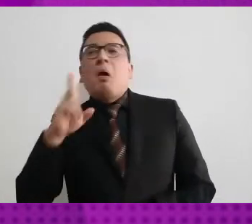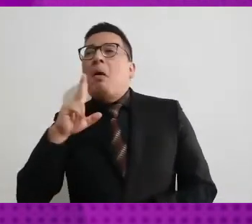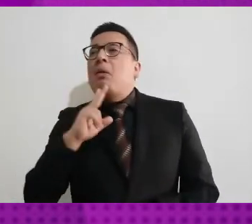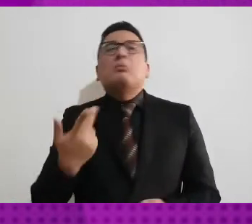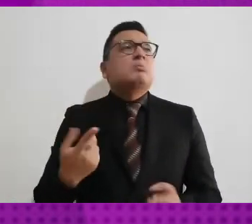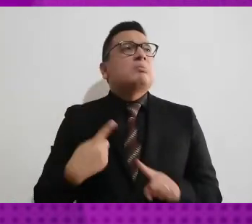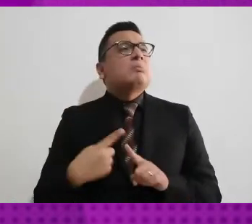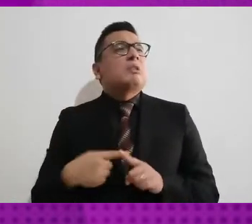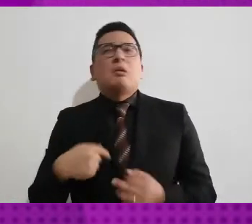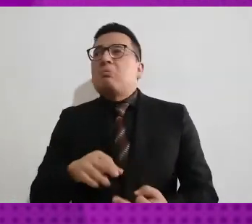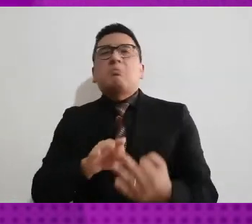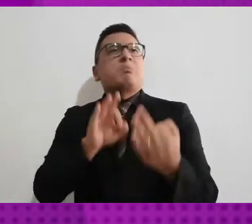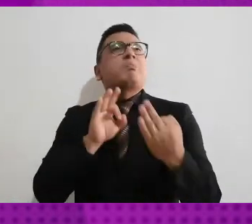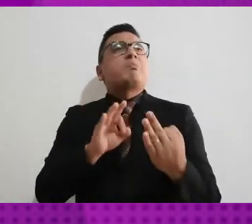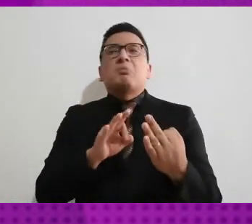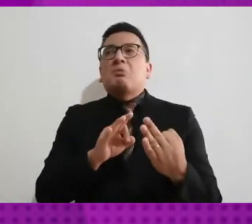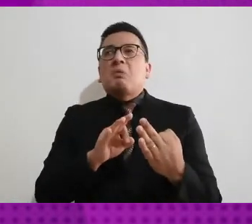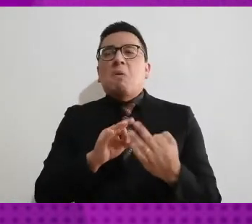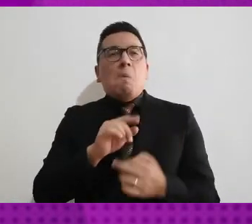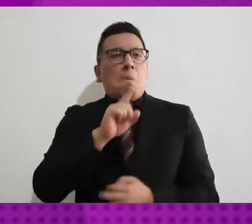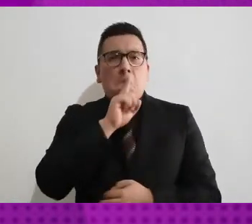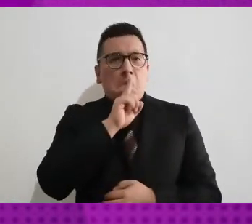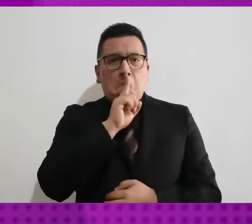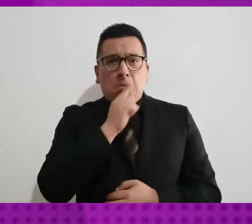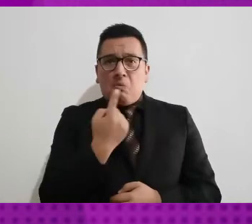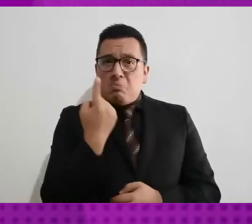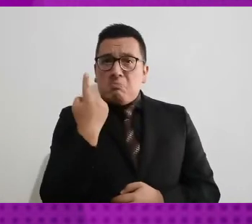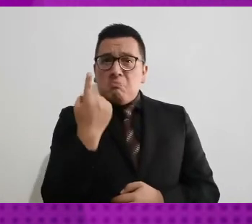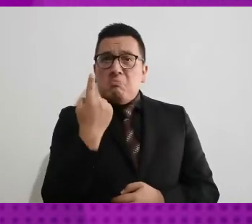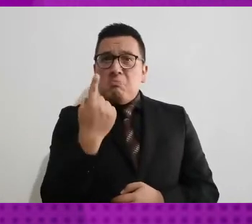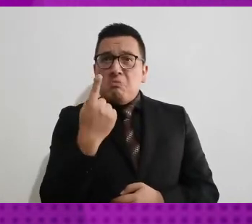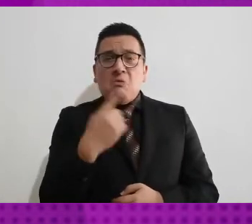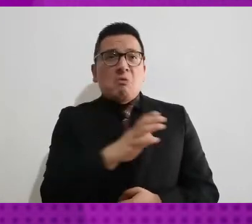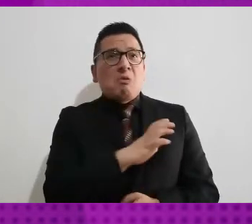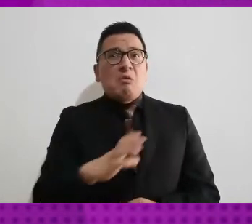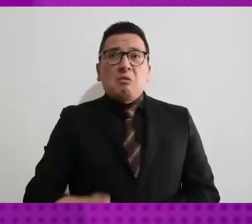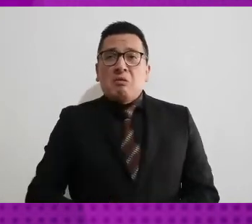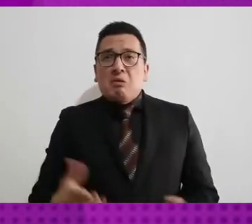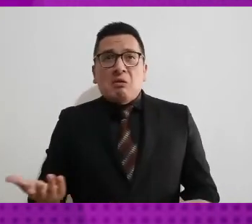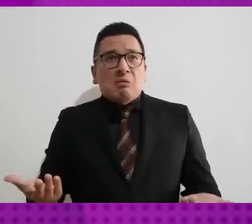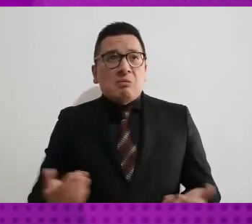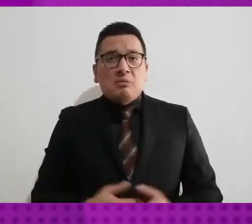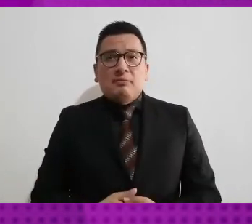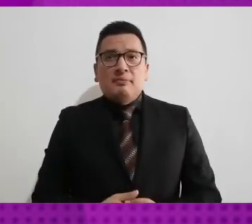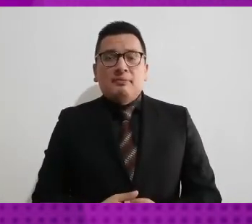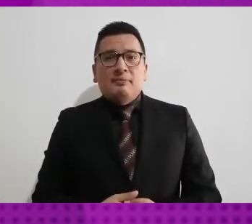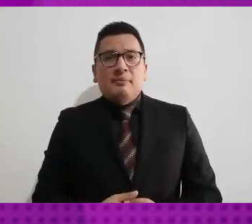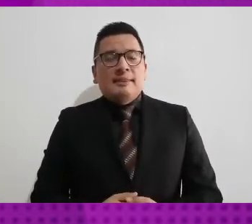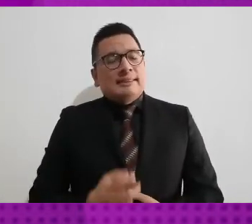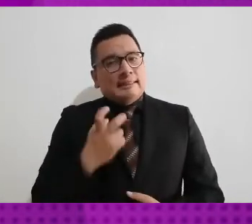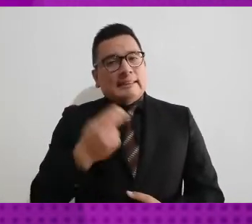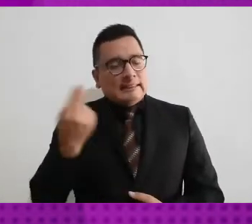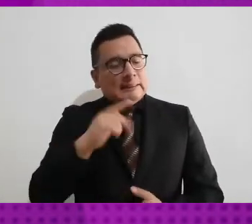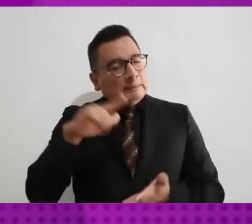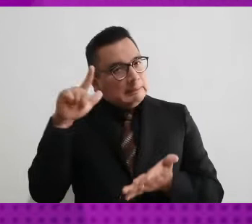compitió solo, ¿no? En aras de generar incentivos para que la oposición participara, se hizo la famosa ley de Reyes